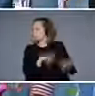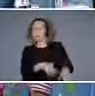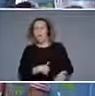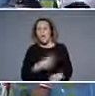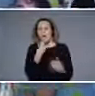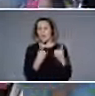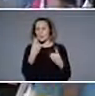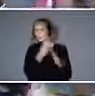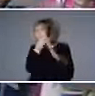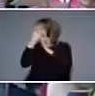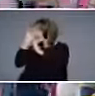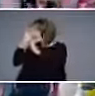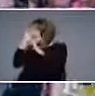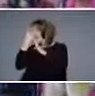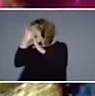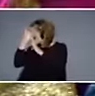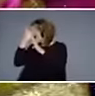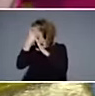miró para otro lado.